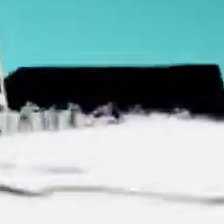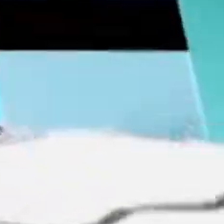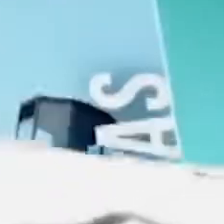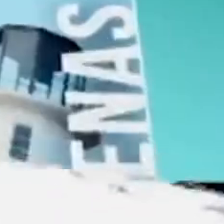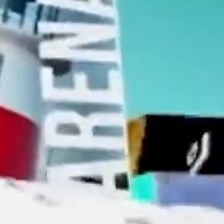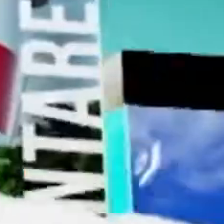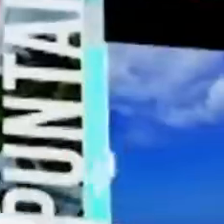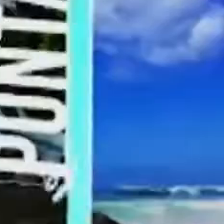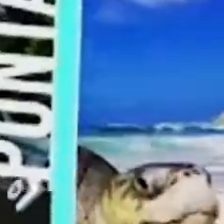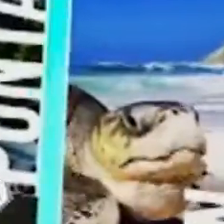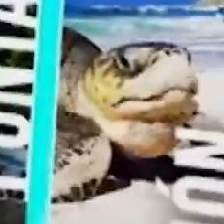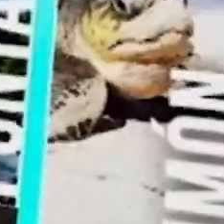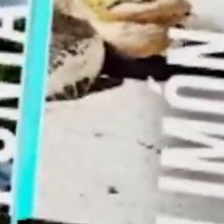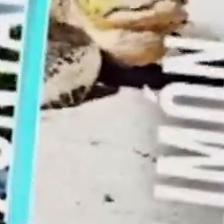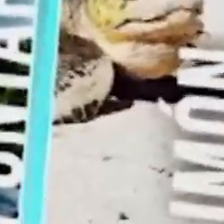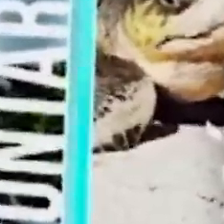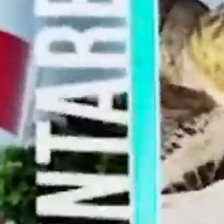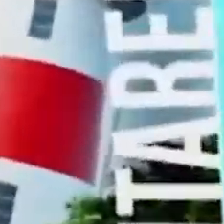Música